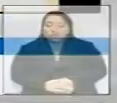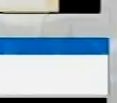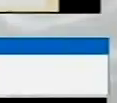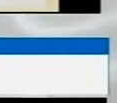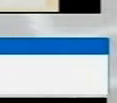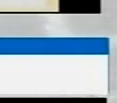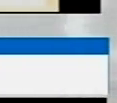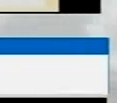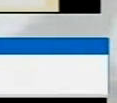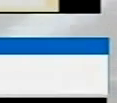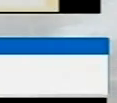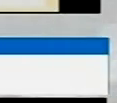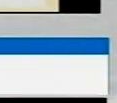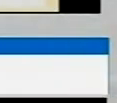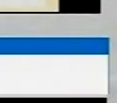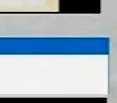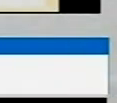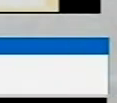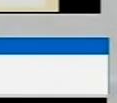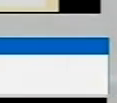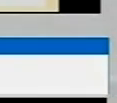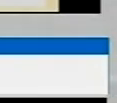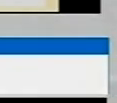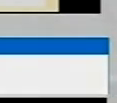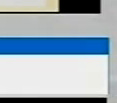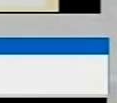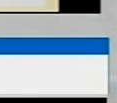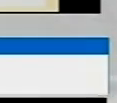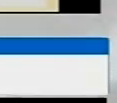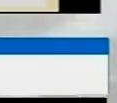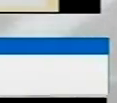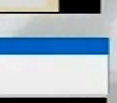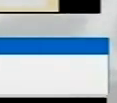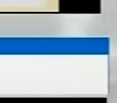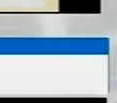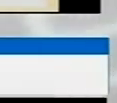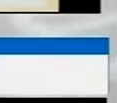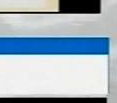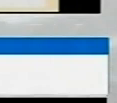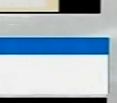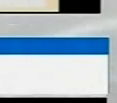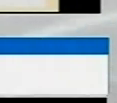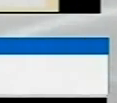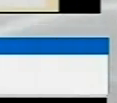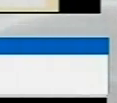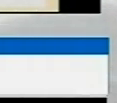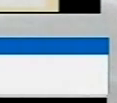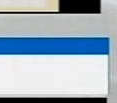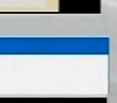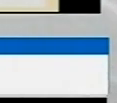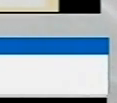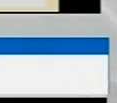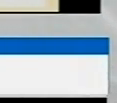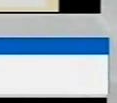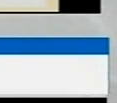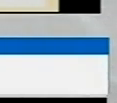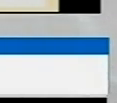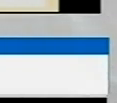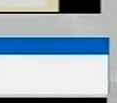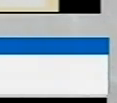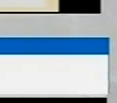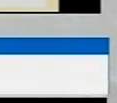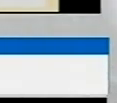verdad al negar a la comisión que vivió en dicho inmueble. Dice todavía hasta el número